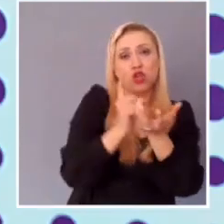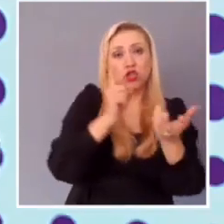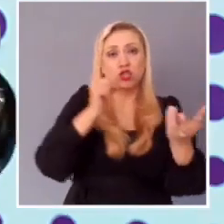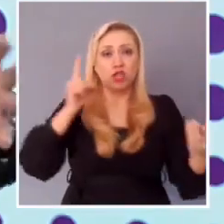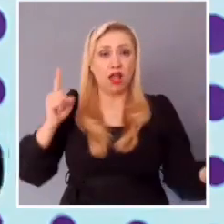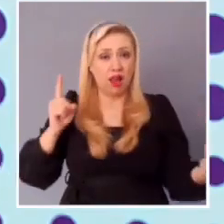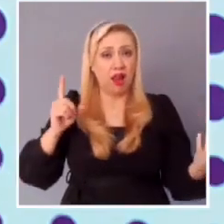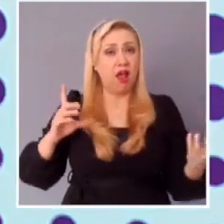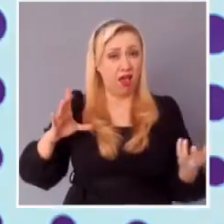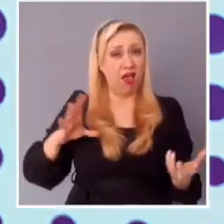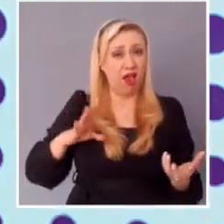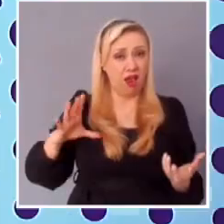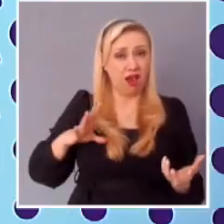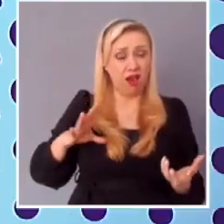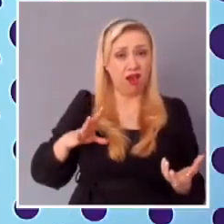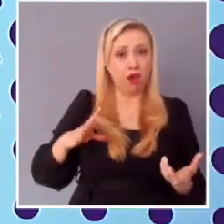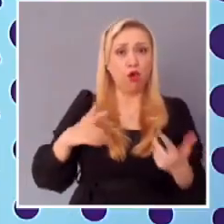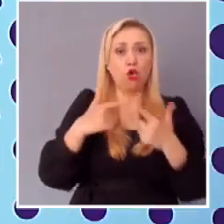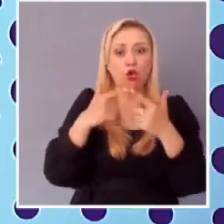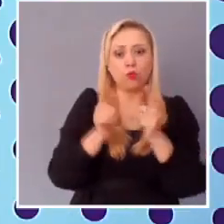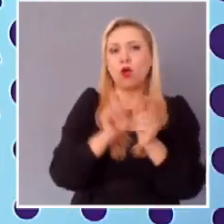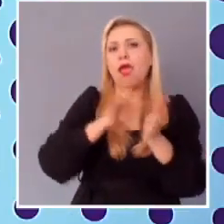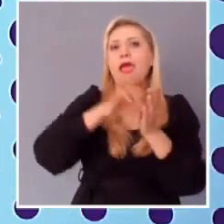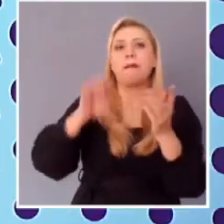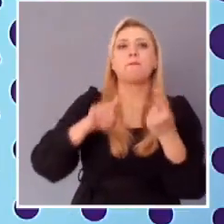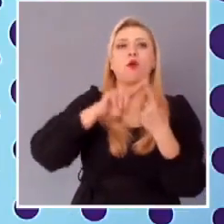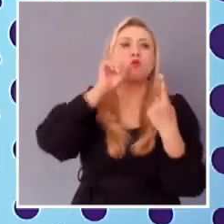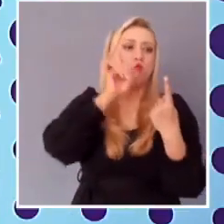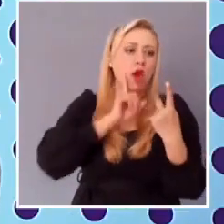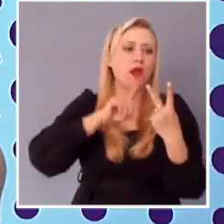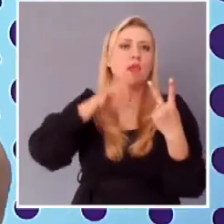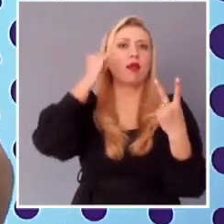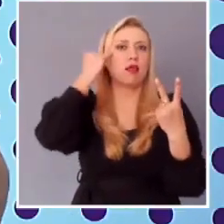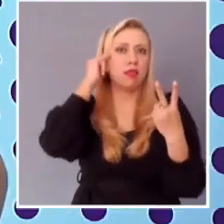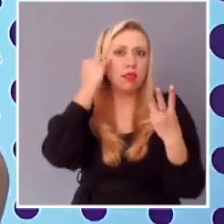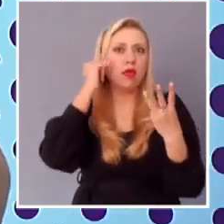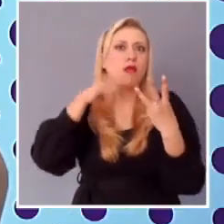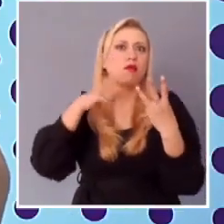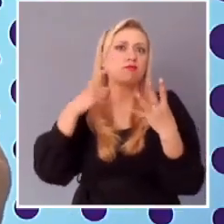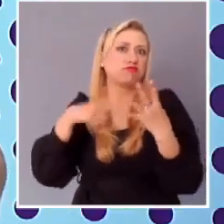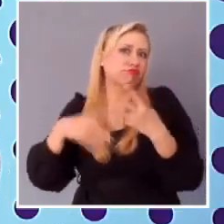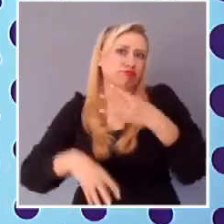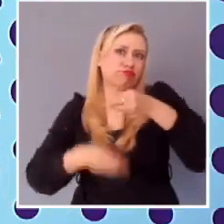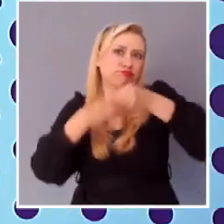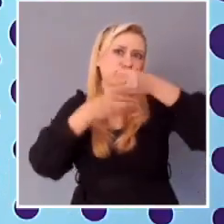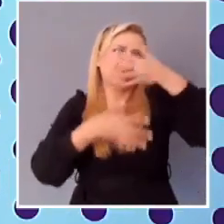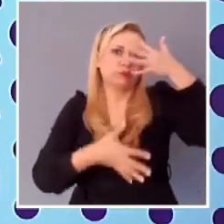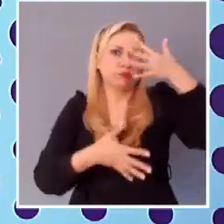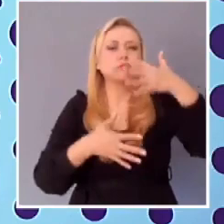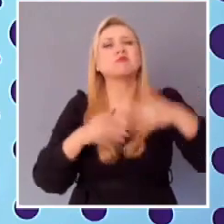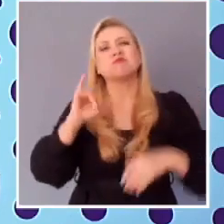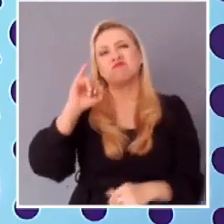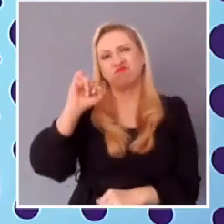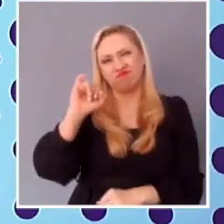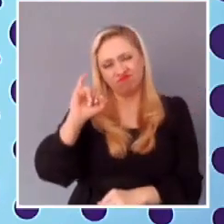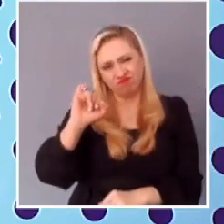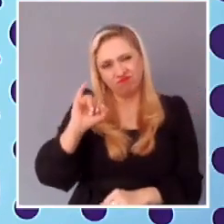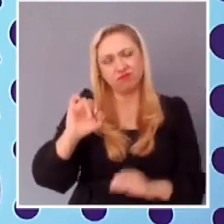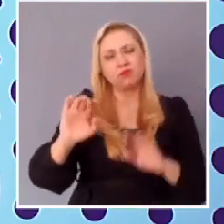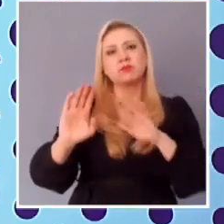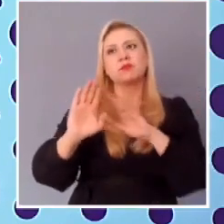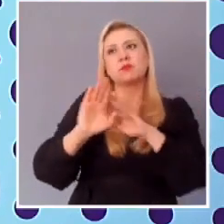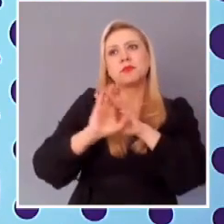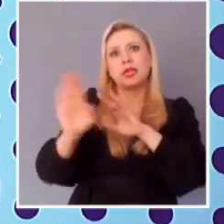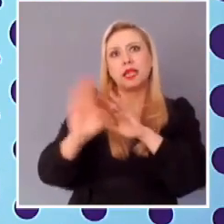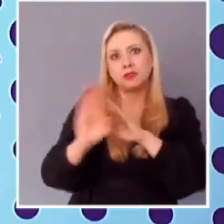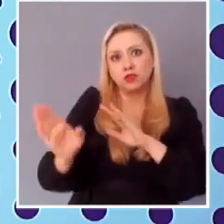un tema de interseccionalidad? Yo creo que deberíamos manejar la interseccionalidad en todos los temas. Por ejemplo, migración, el simple hecho de